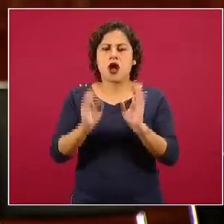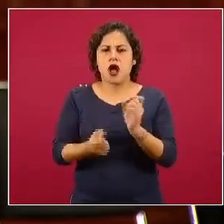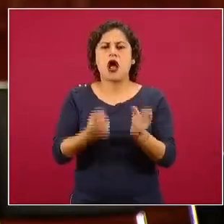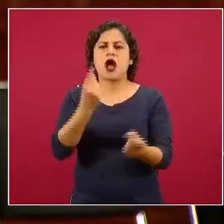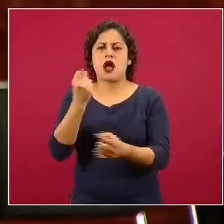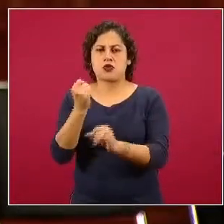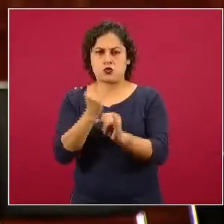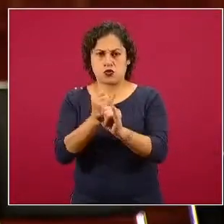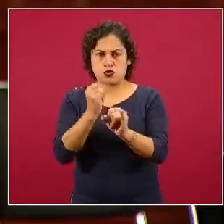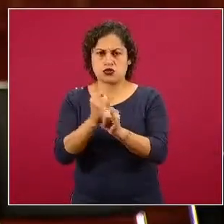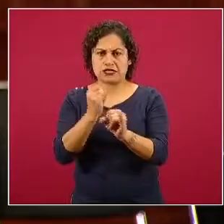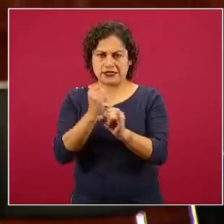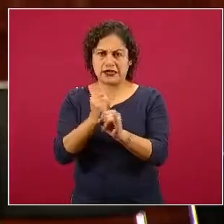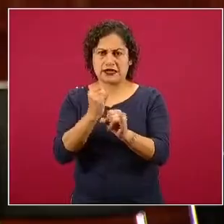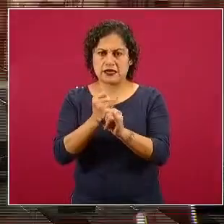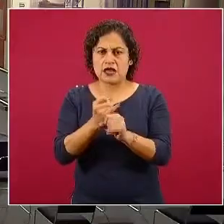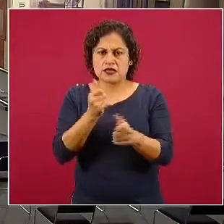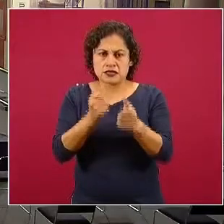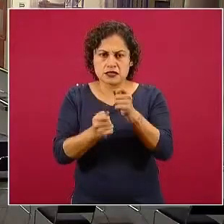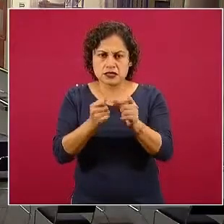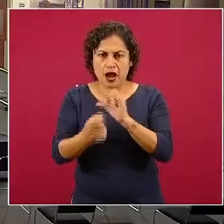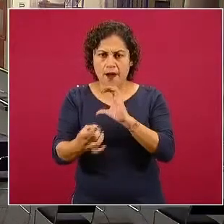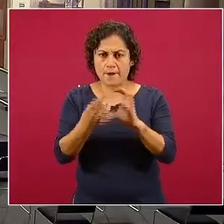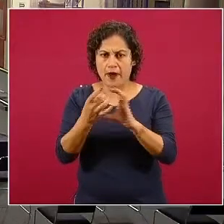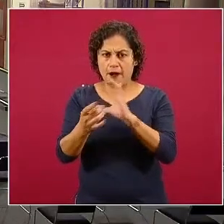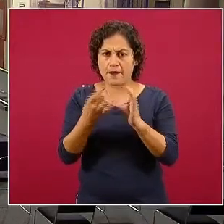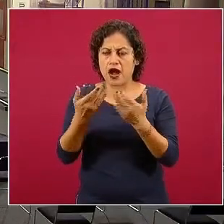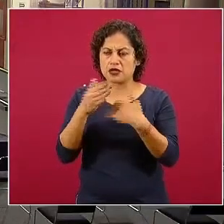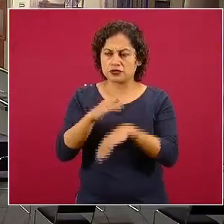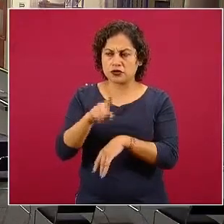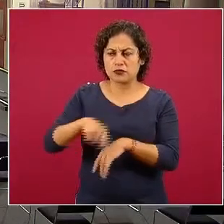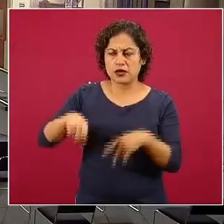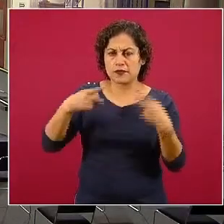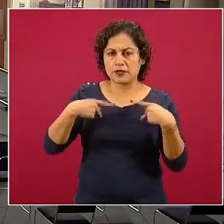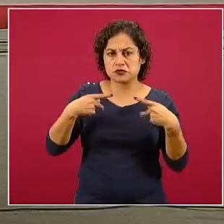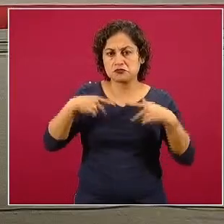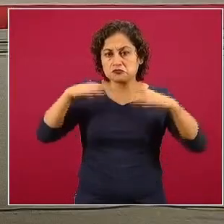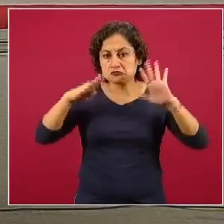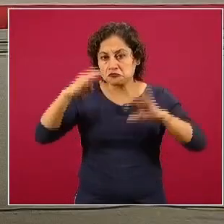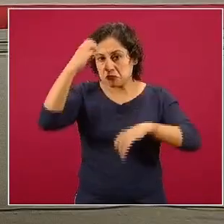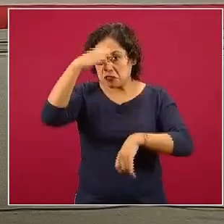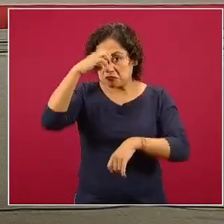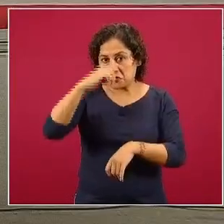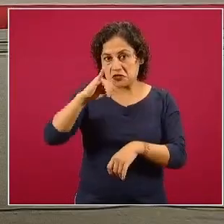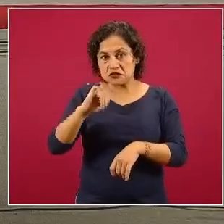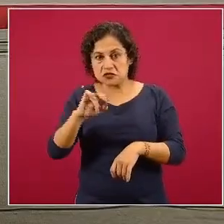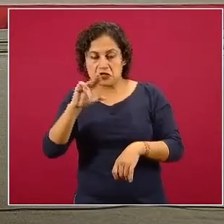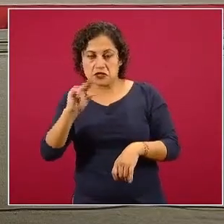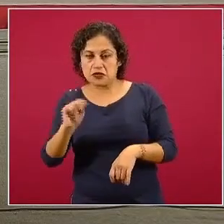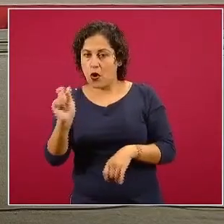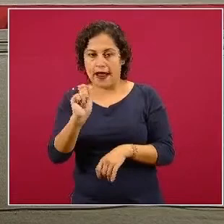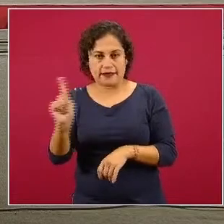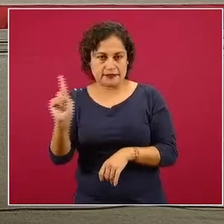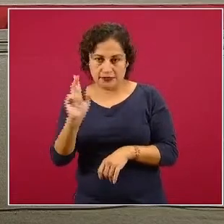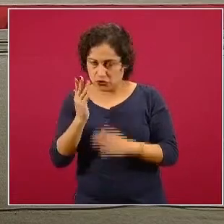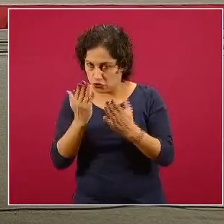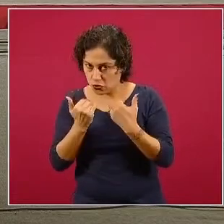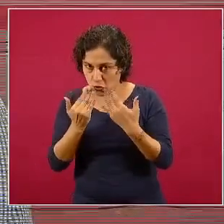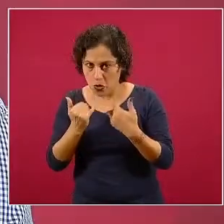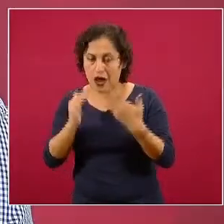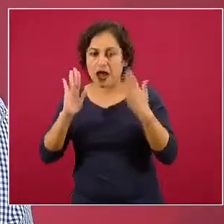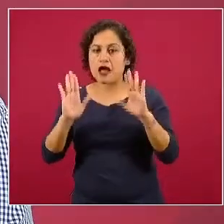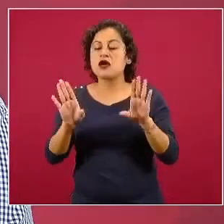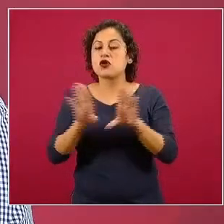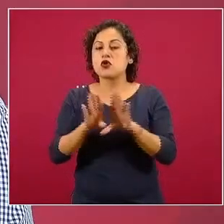por supuesto, no expertos, donde palabras más, palabras menos señalan que si es COVID empiezas inmediatamente